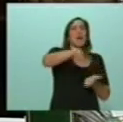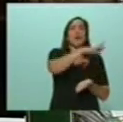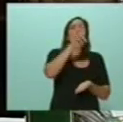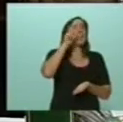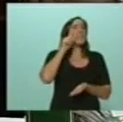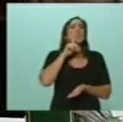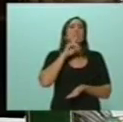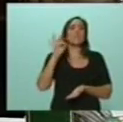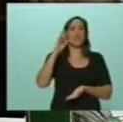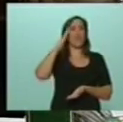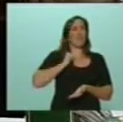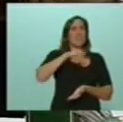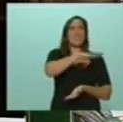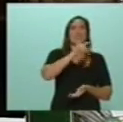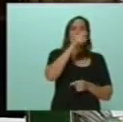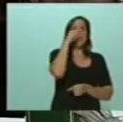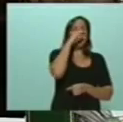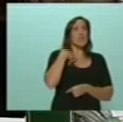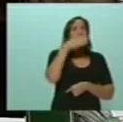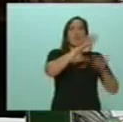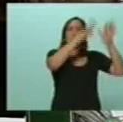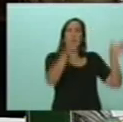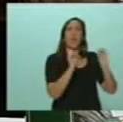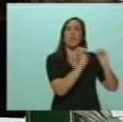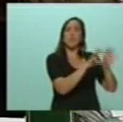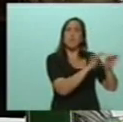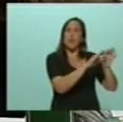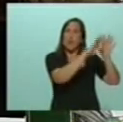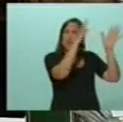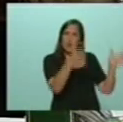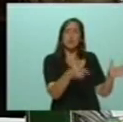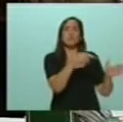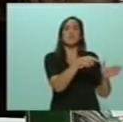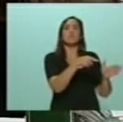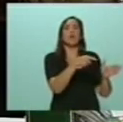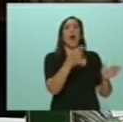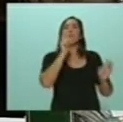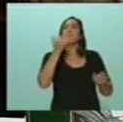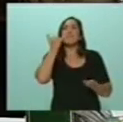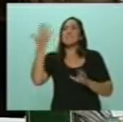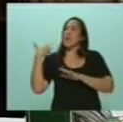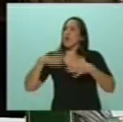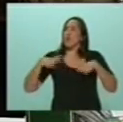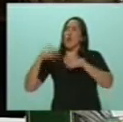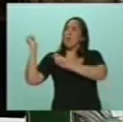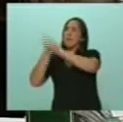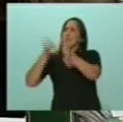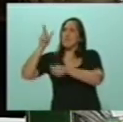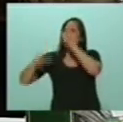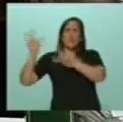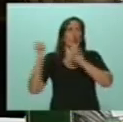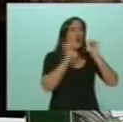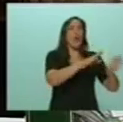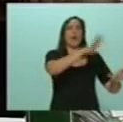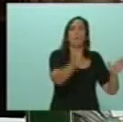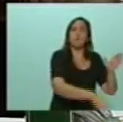hemos montado en dos depósitos muy importantes las donaciones de ropa de la gente, con grandes